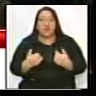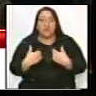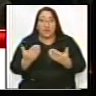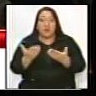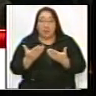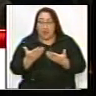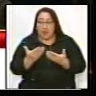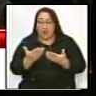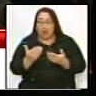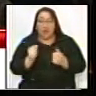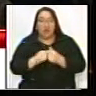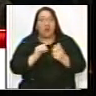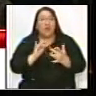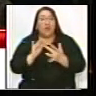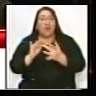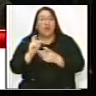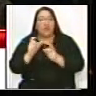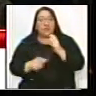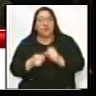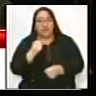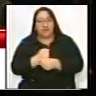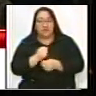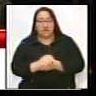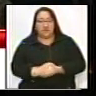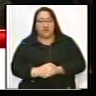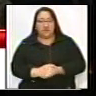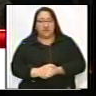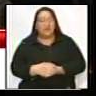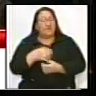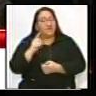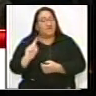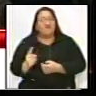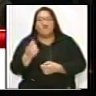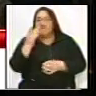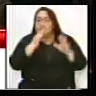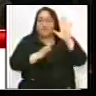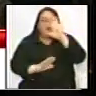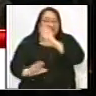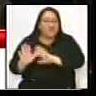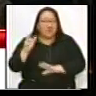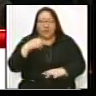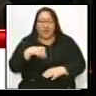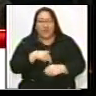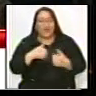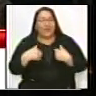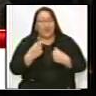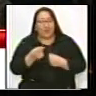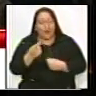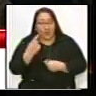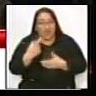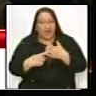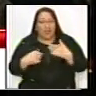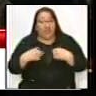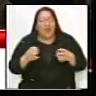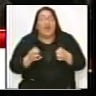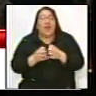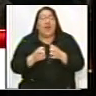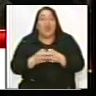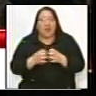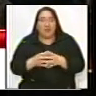primer lugar, el contacto con los funcionarios. Esa es la primera preocupación que nosotros tenemos. Por eso es que tenemos un